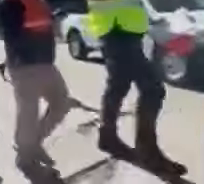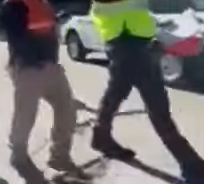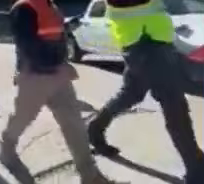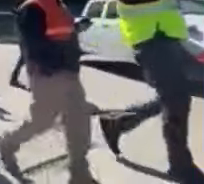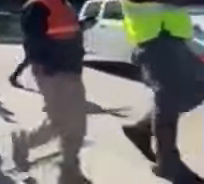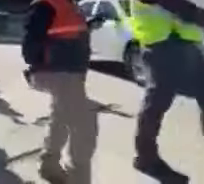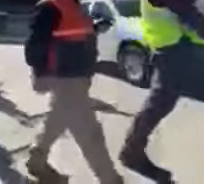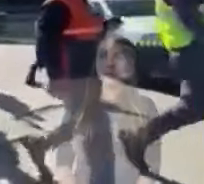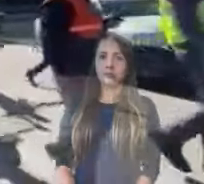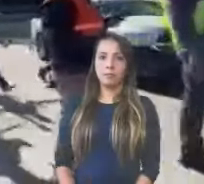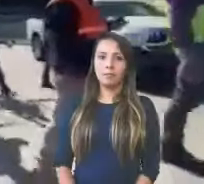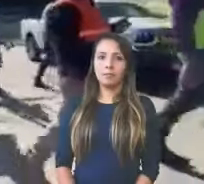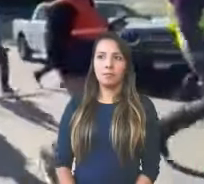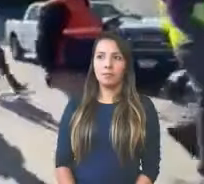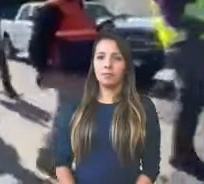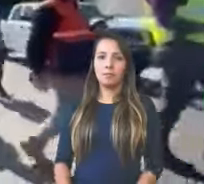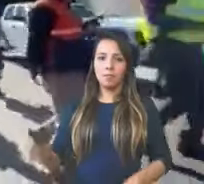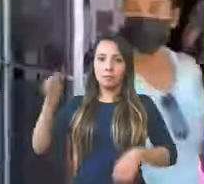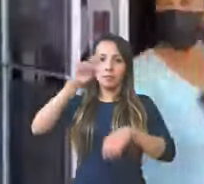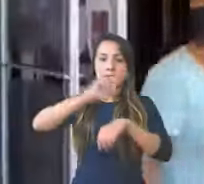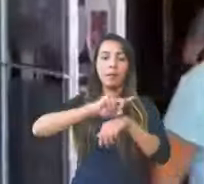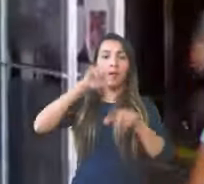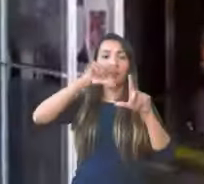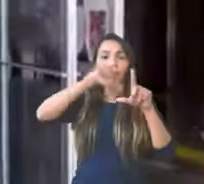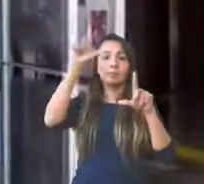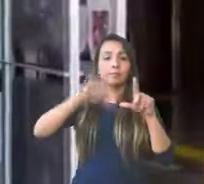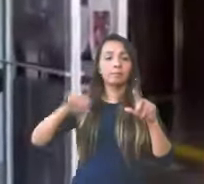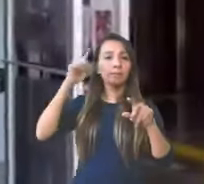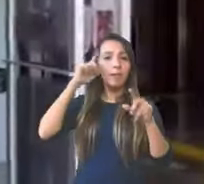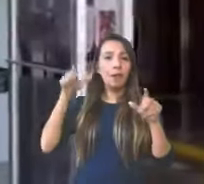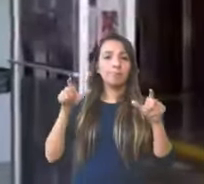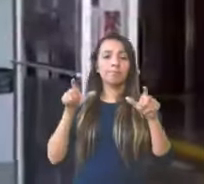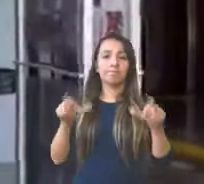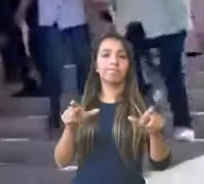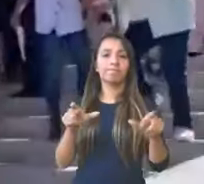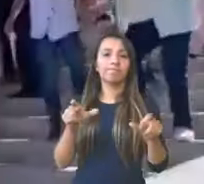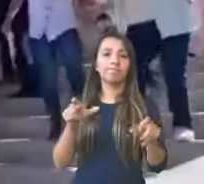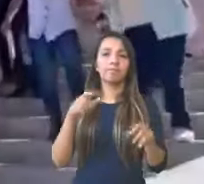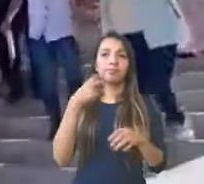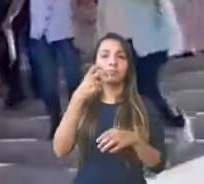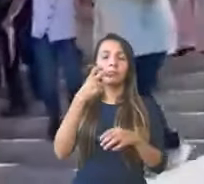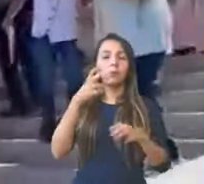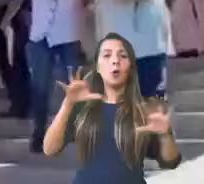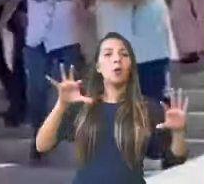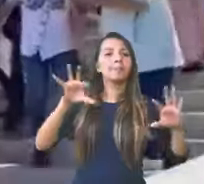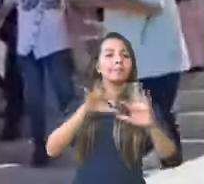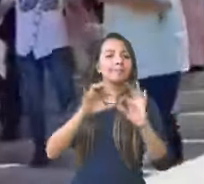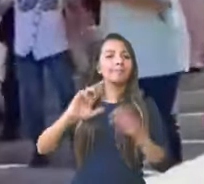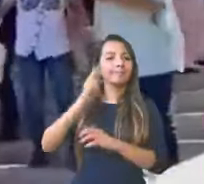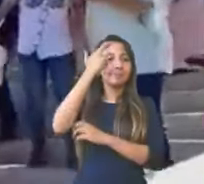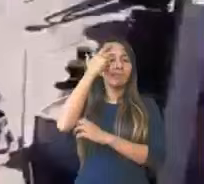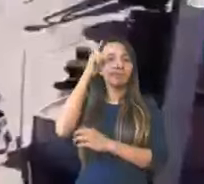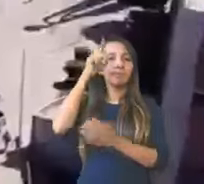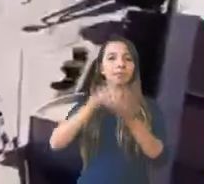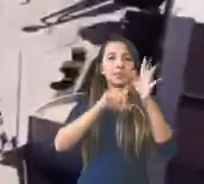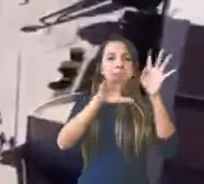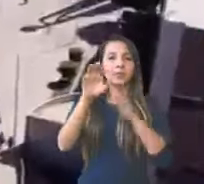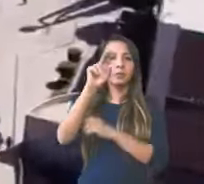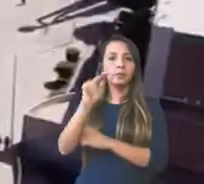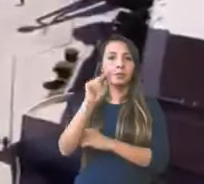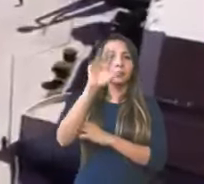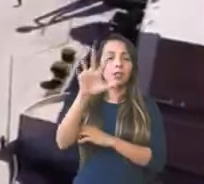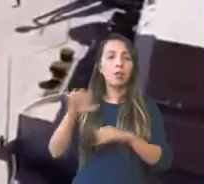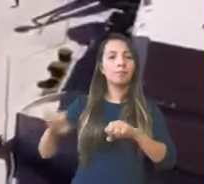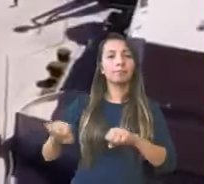Día Nacional de la Protección Civil, y que tiene que ver con lo ocurrido en el 85, en el sismo del 19